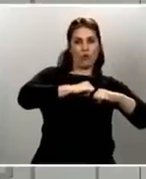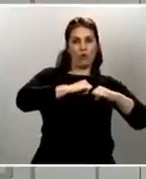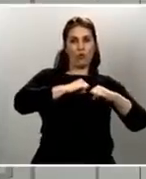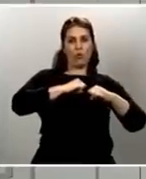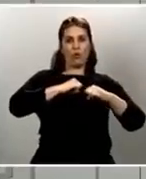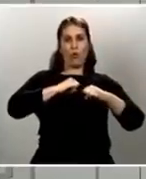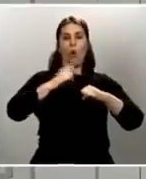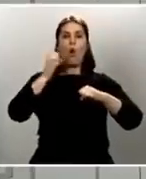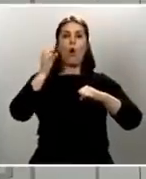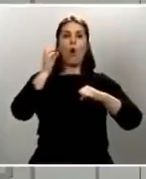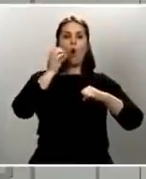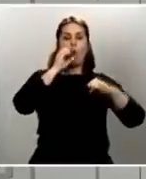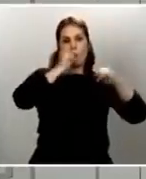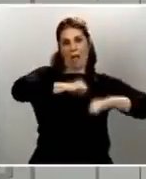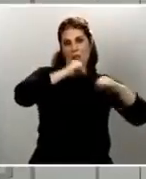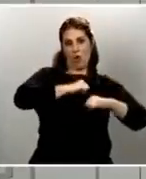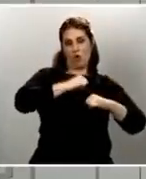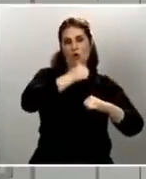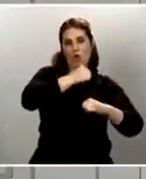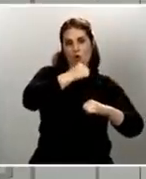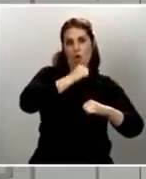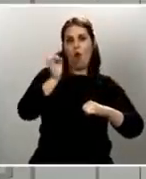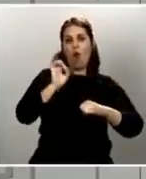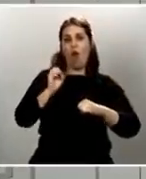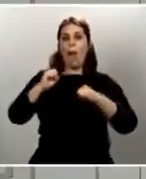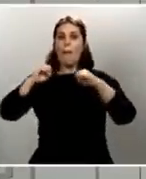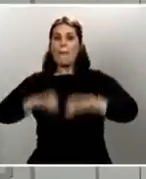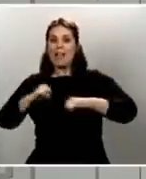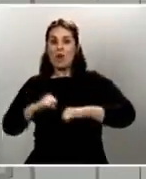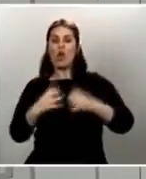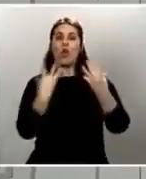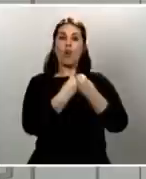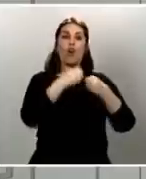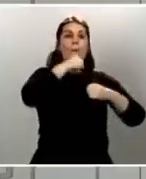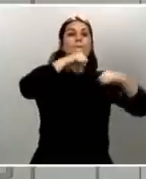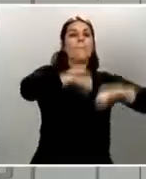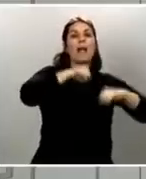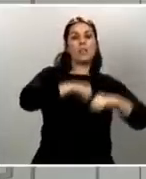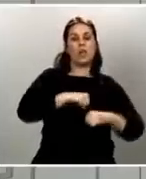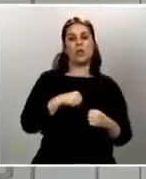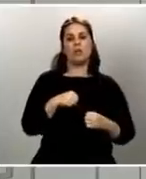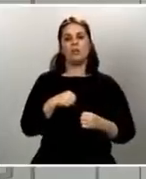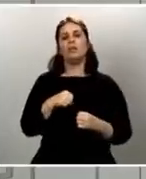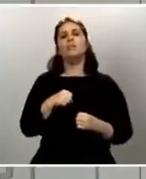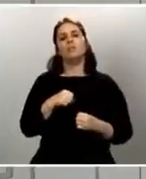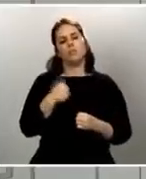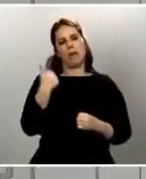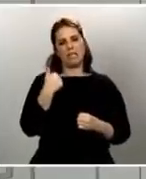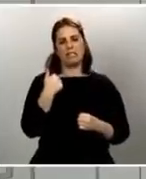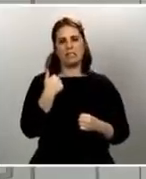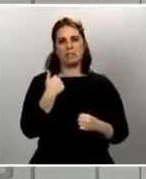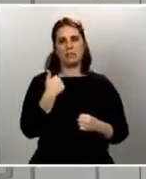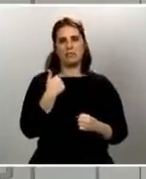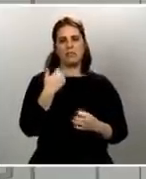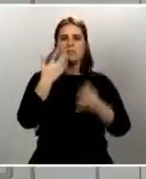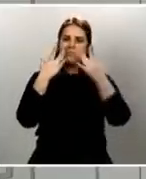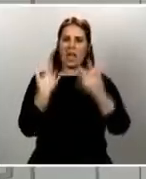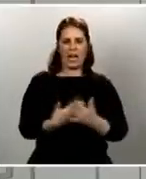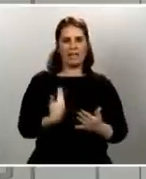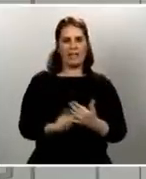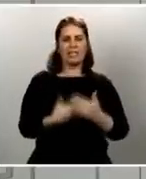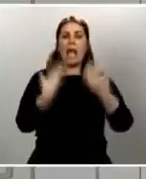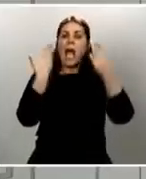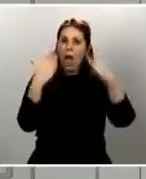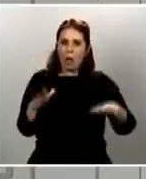non ten grandes diferencias. Volverá a tenerlas e, por tanto, tendremos que garantizar unha vigilancia moi adecuada cando, de